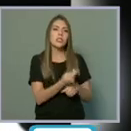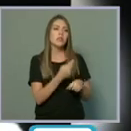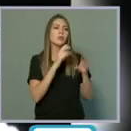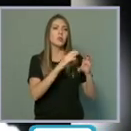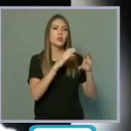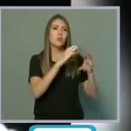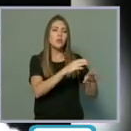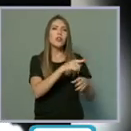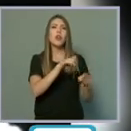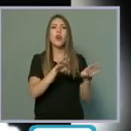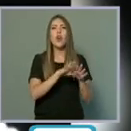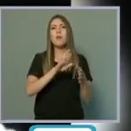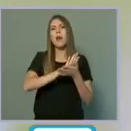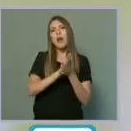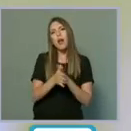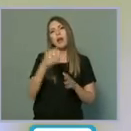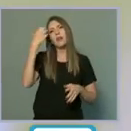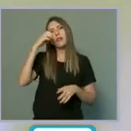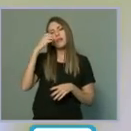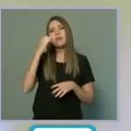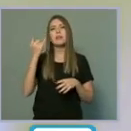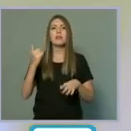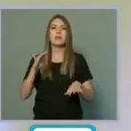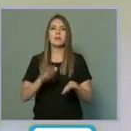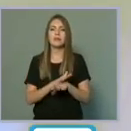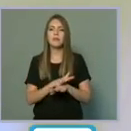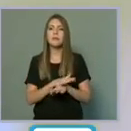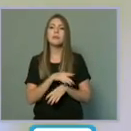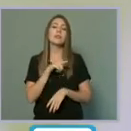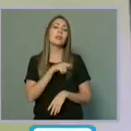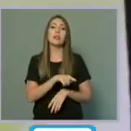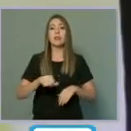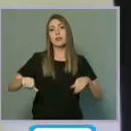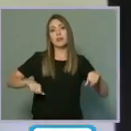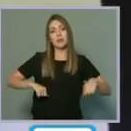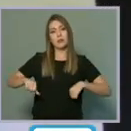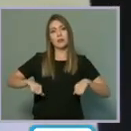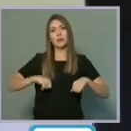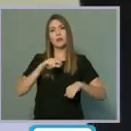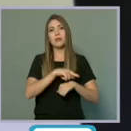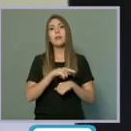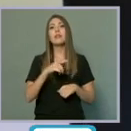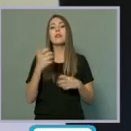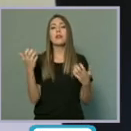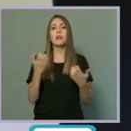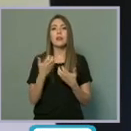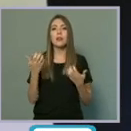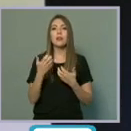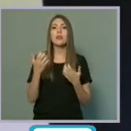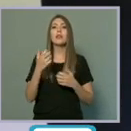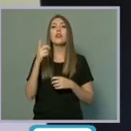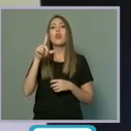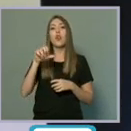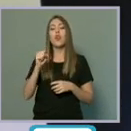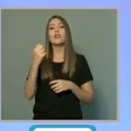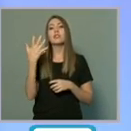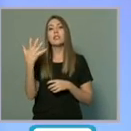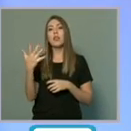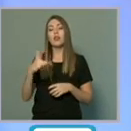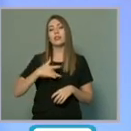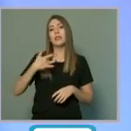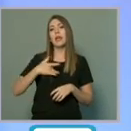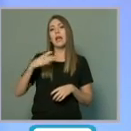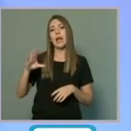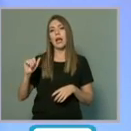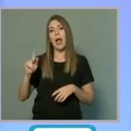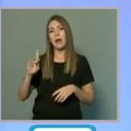proceso de transición y aprendizaje. Además, la compañía de teatro Luis G. Basurto presentará la obra Los 5 sentidos capitales, en